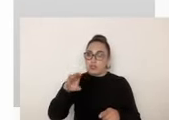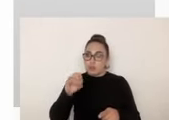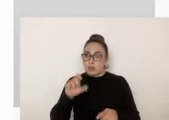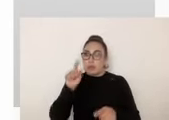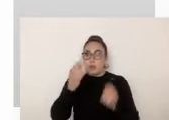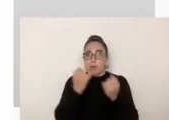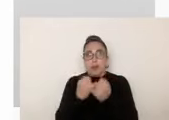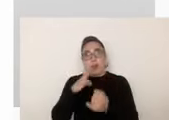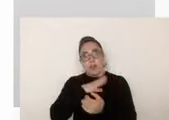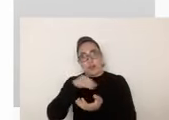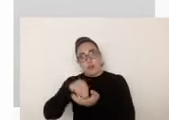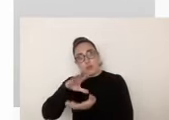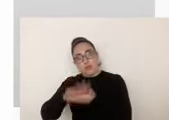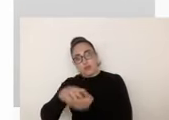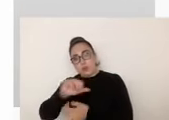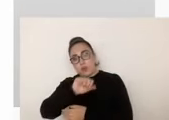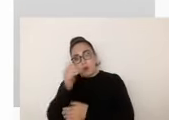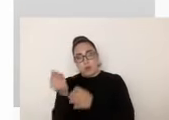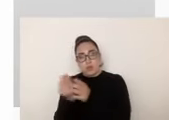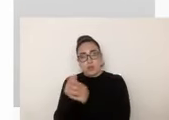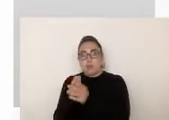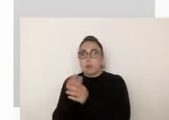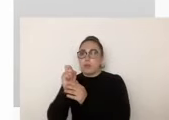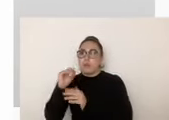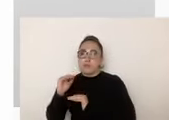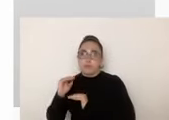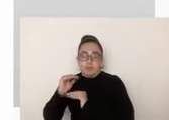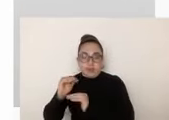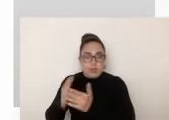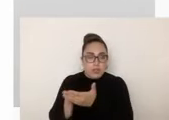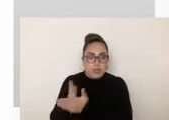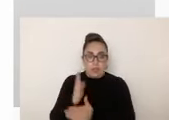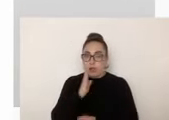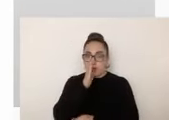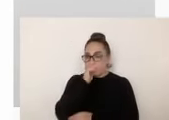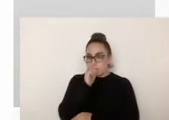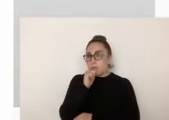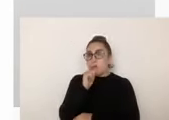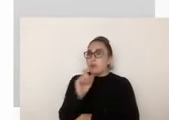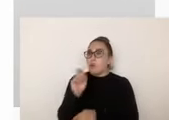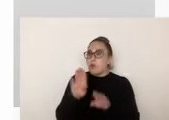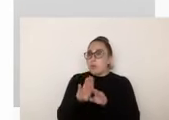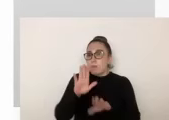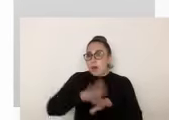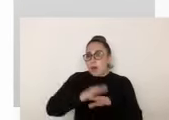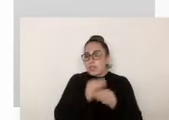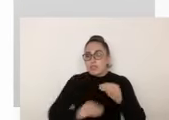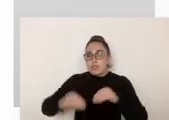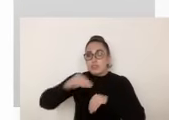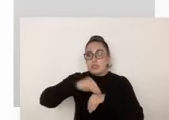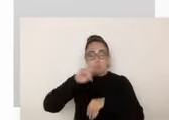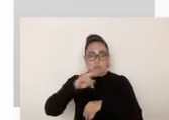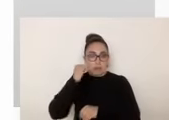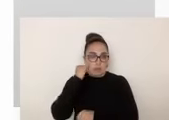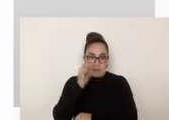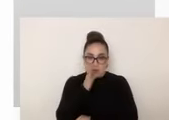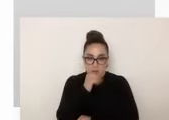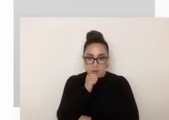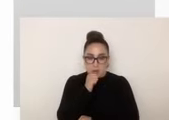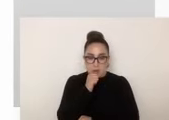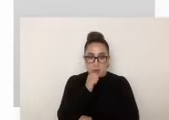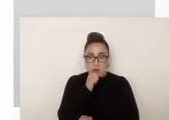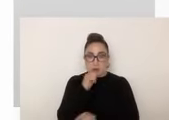deontológicos infranqueables. Este es el modelo kantiano, ¿de acuerdo? Se ve muy bien en la imagen